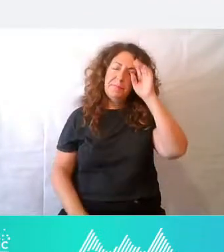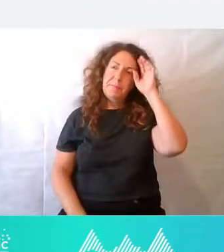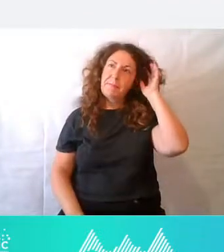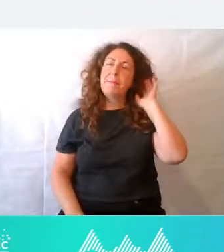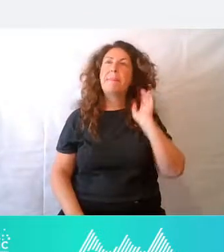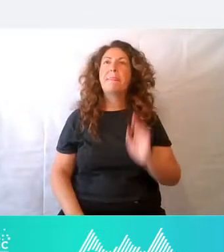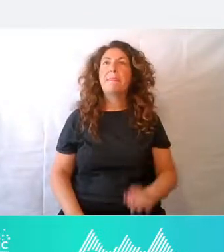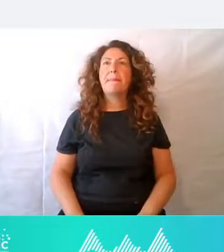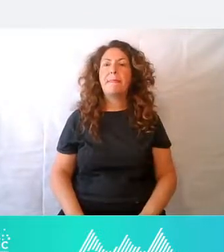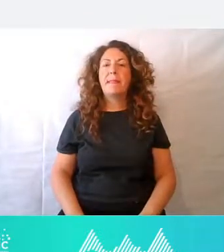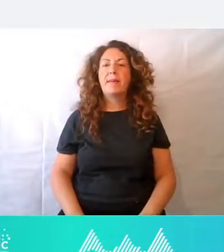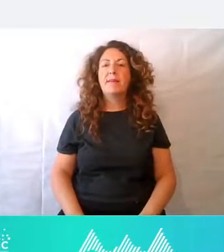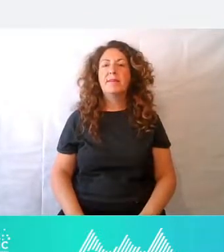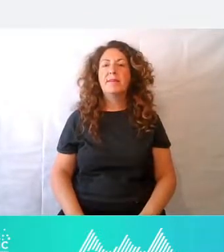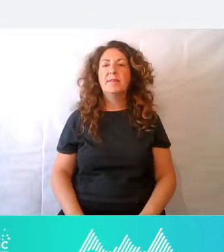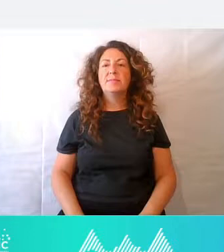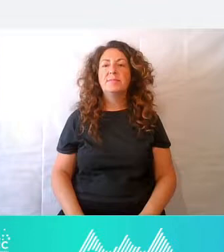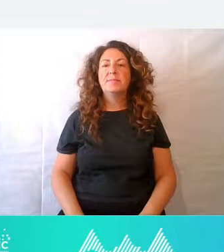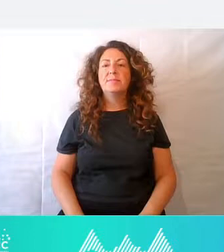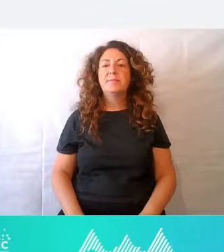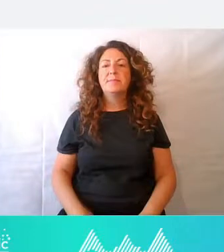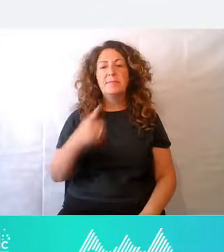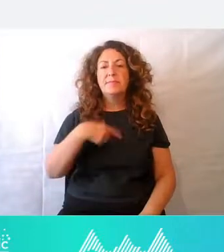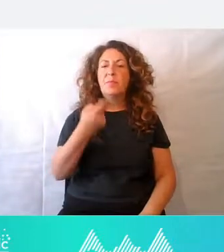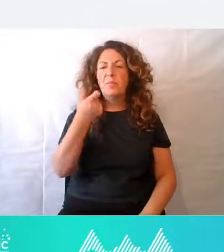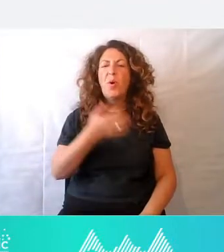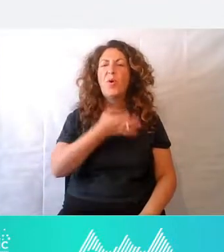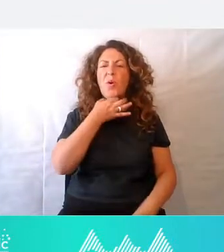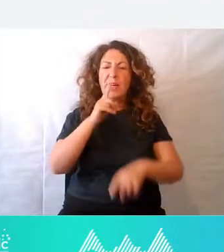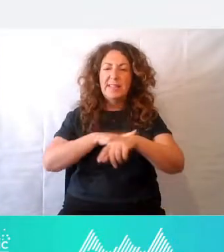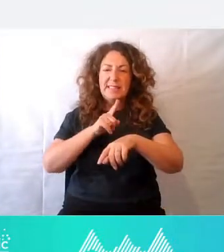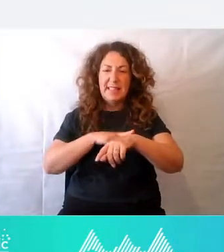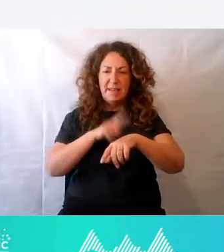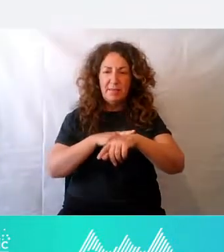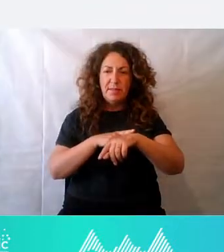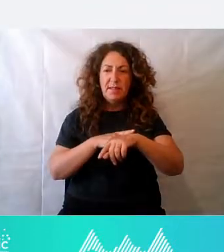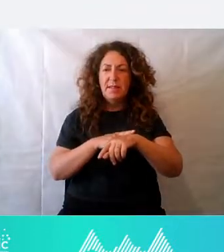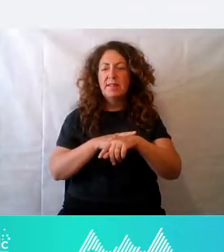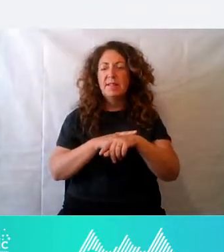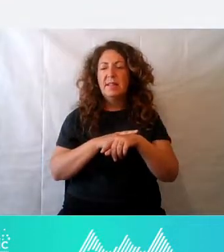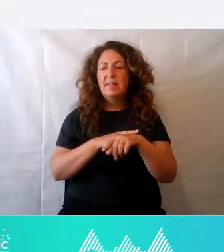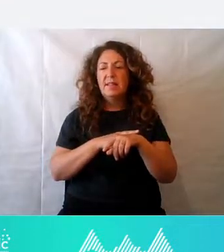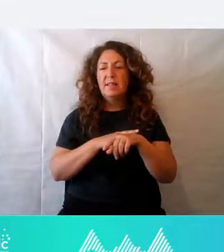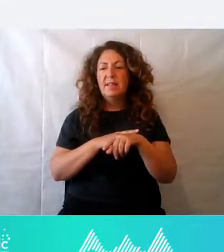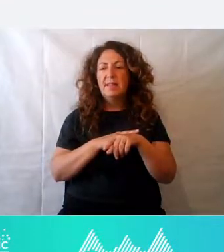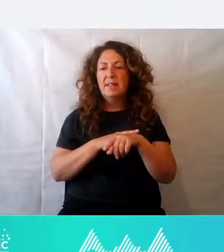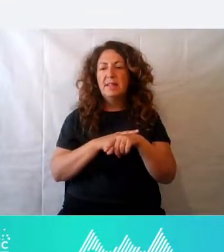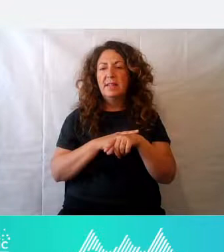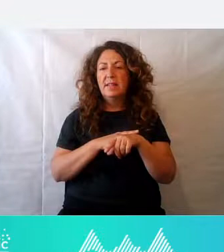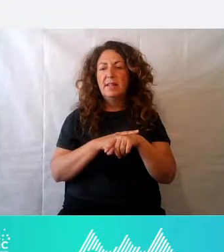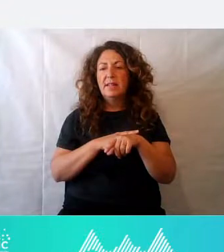trabajo bueno como vamos un poco mal de tiempo él me ha pedido para que nos ajustemos y reduzcamos un poco